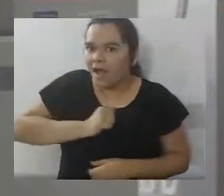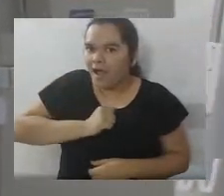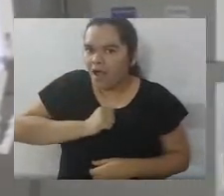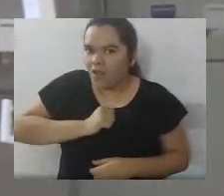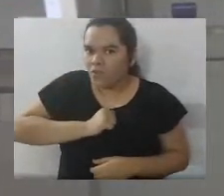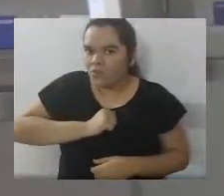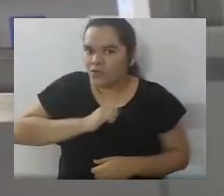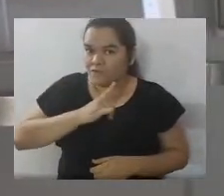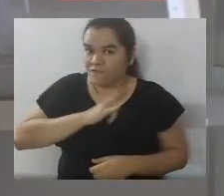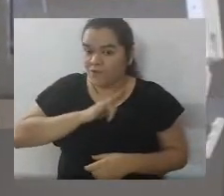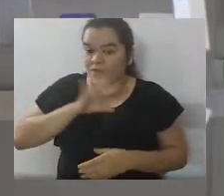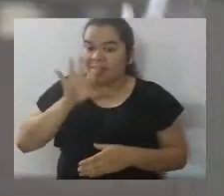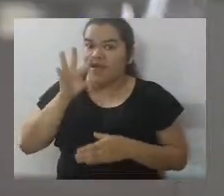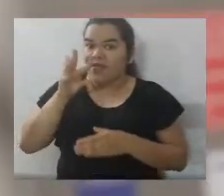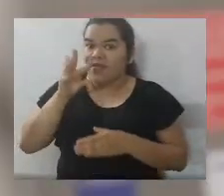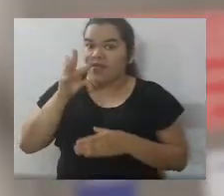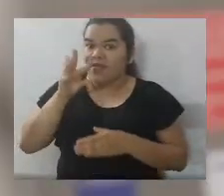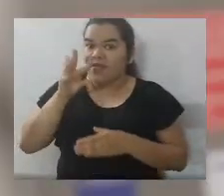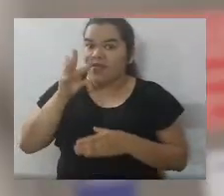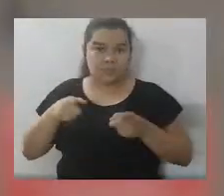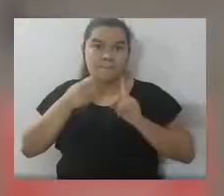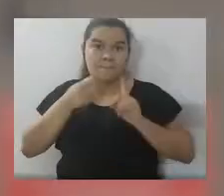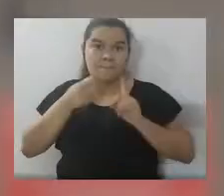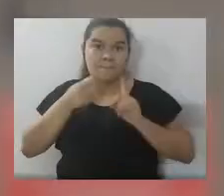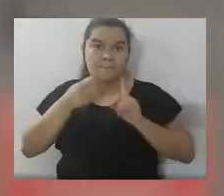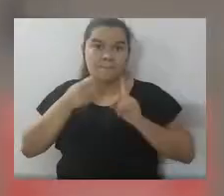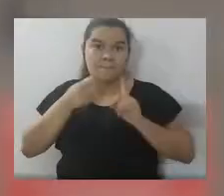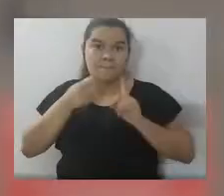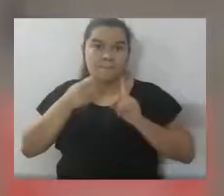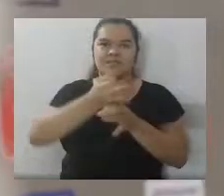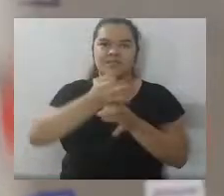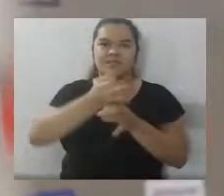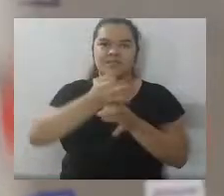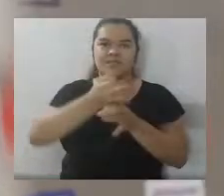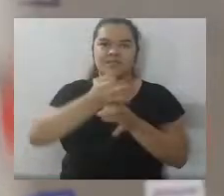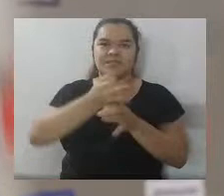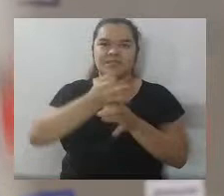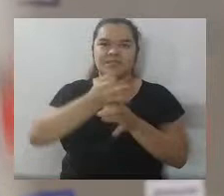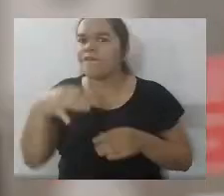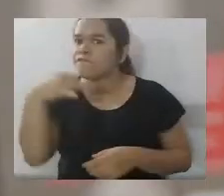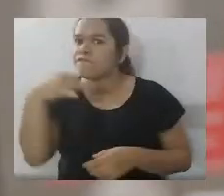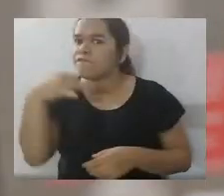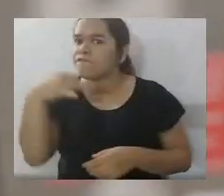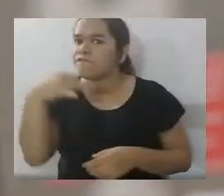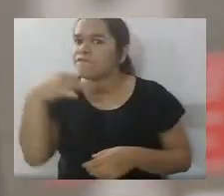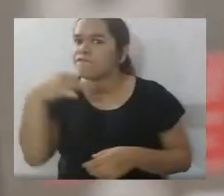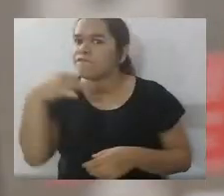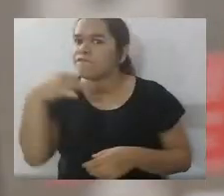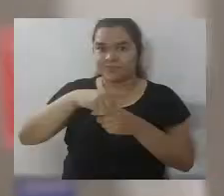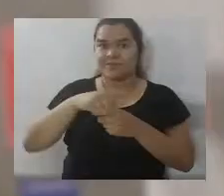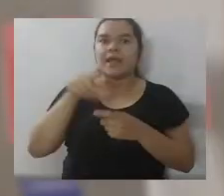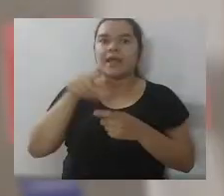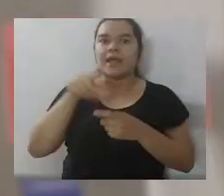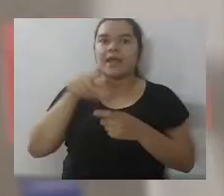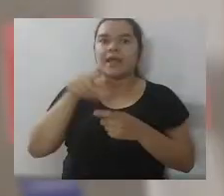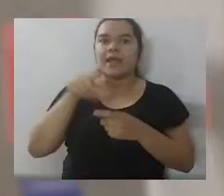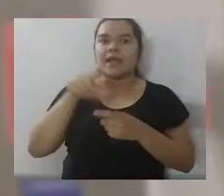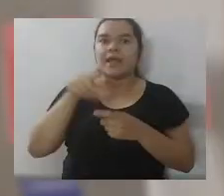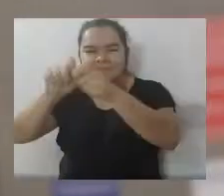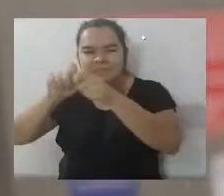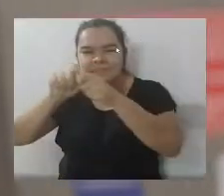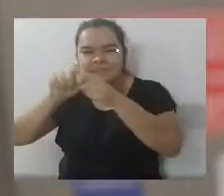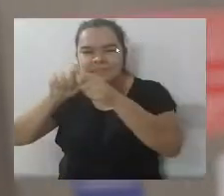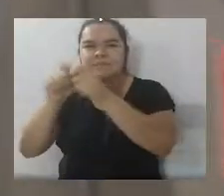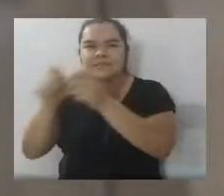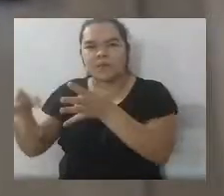fueron alumnos míos que también recorrieron el camino que ustedes van a recorrer, participaron